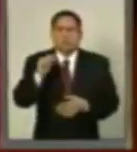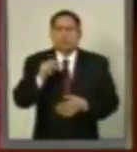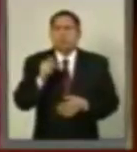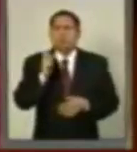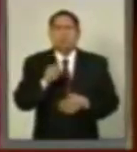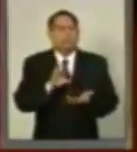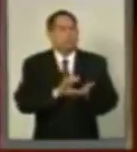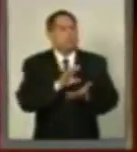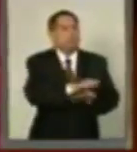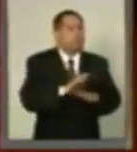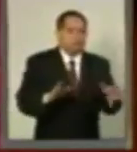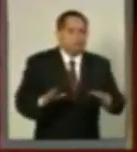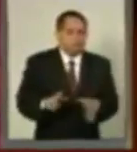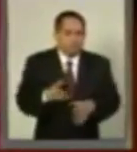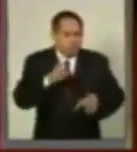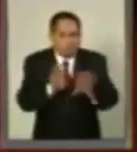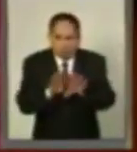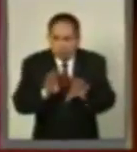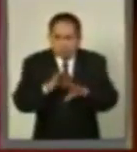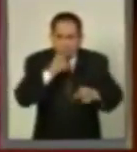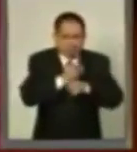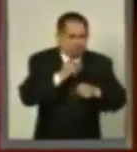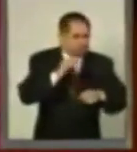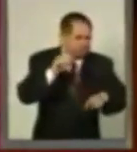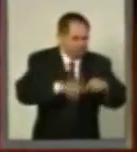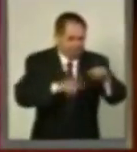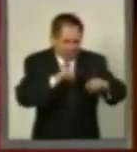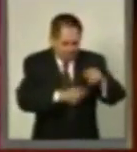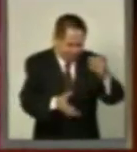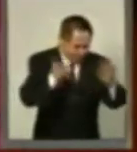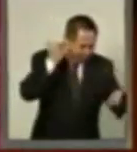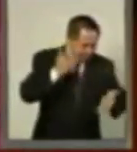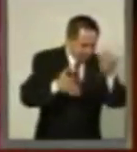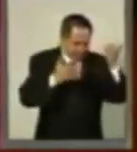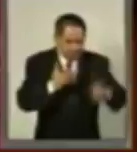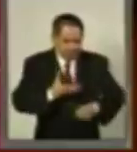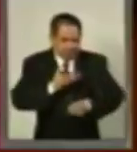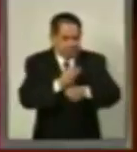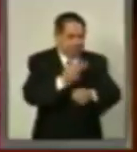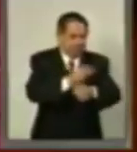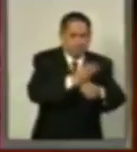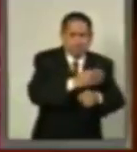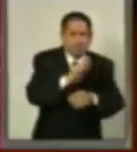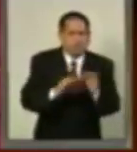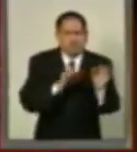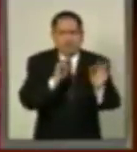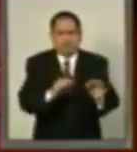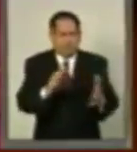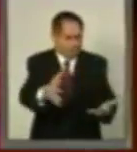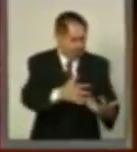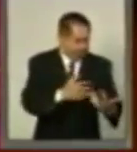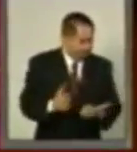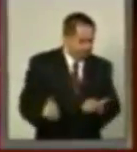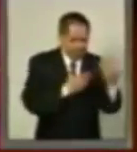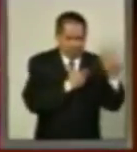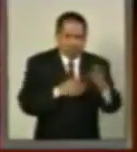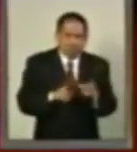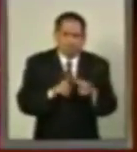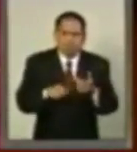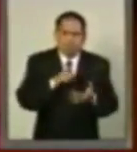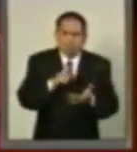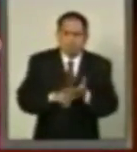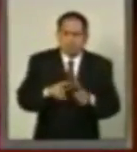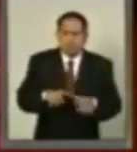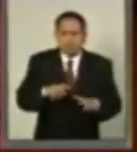recursos, sino las capacidades para poder remover y llevar a lugares además adecuados todo el escombro que